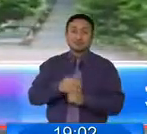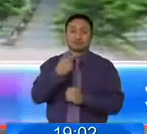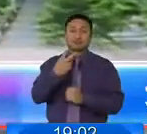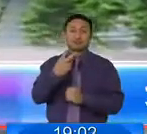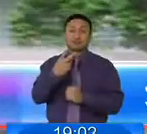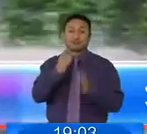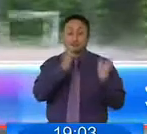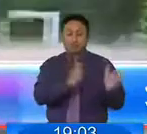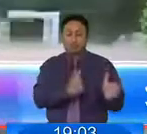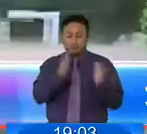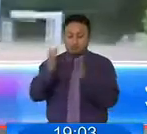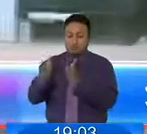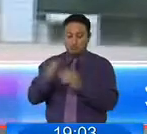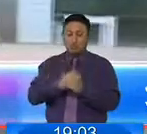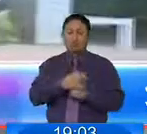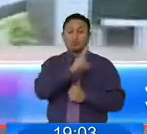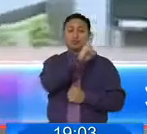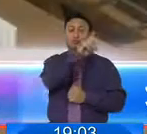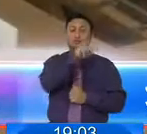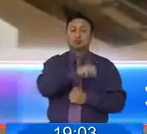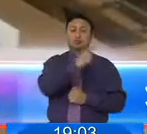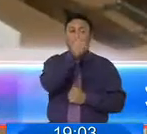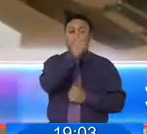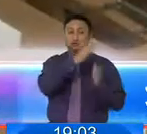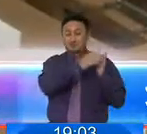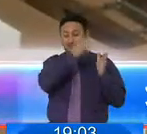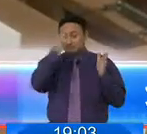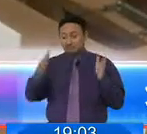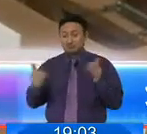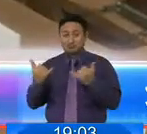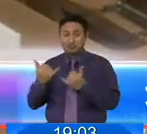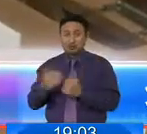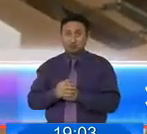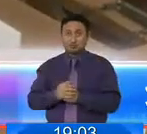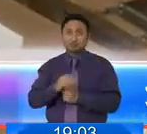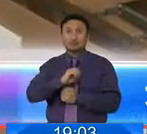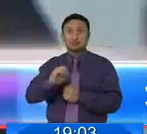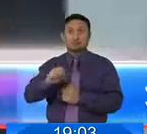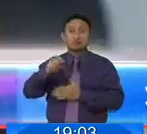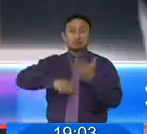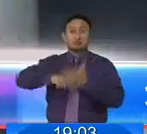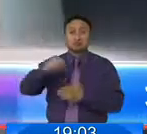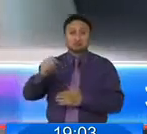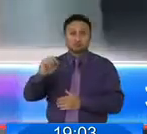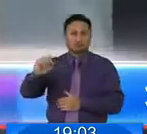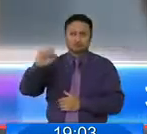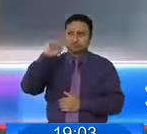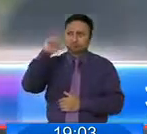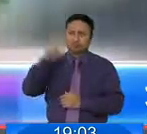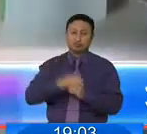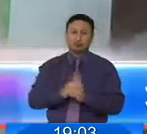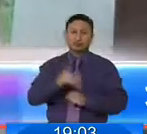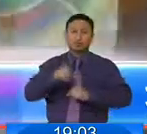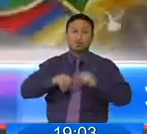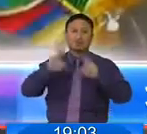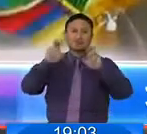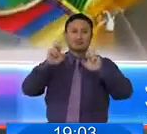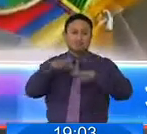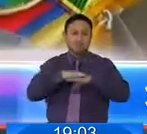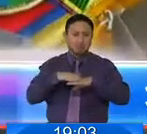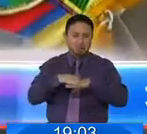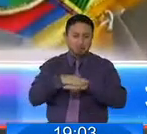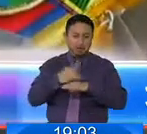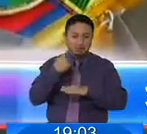desde 2011 hasta el presente año. Hubo excesos, afirman, en los montos e incluso aspectos básicos. En el caso